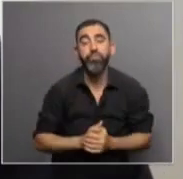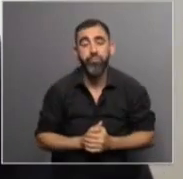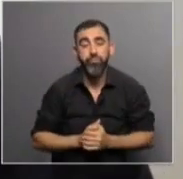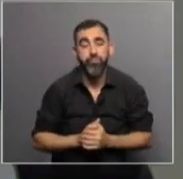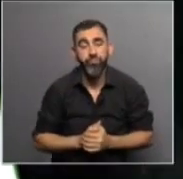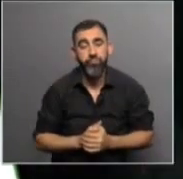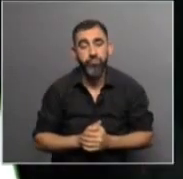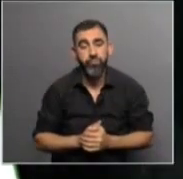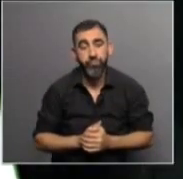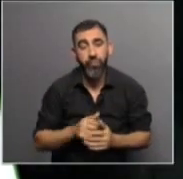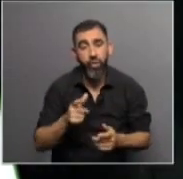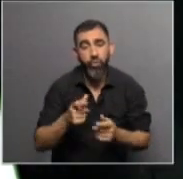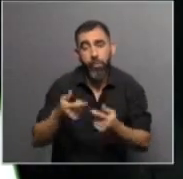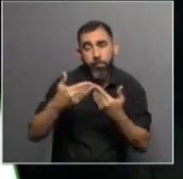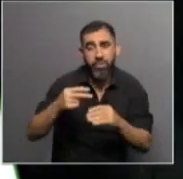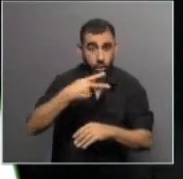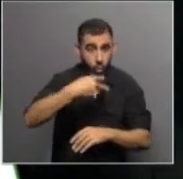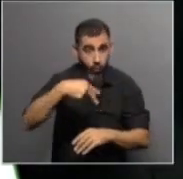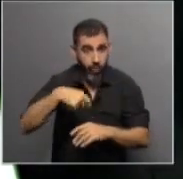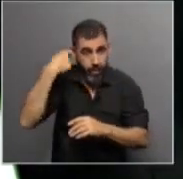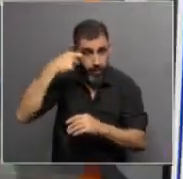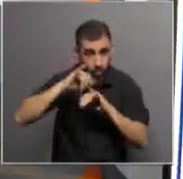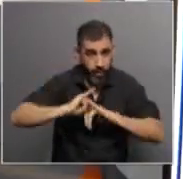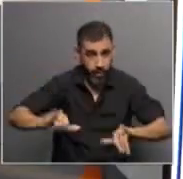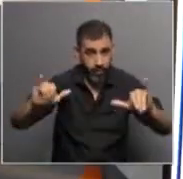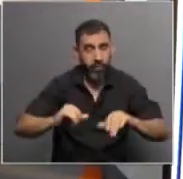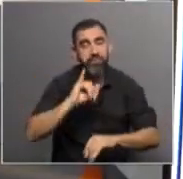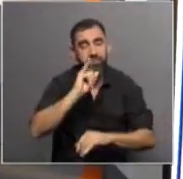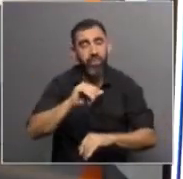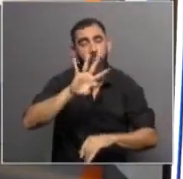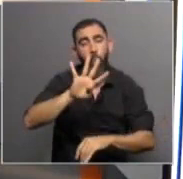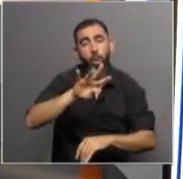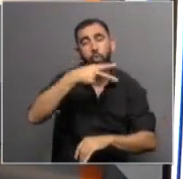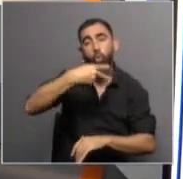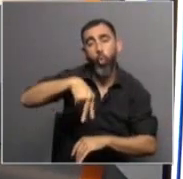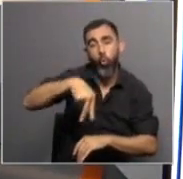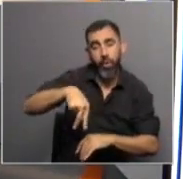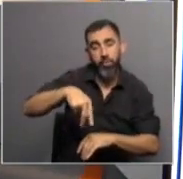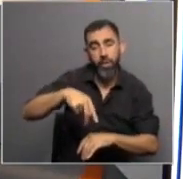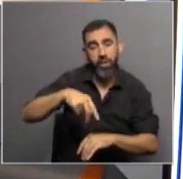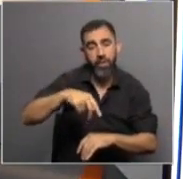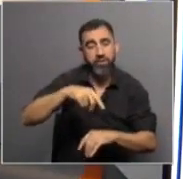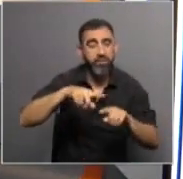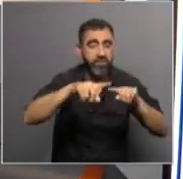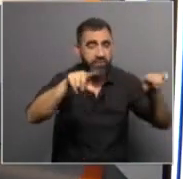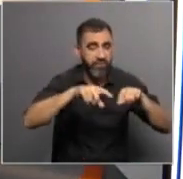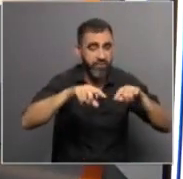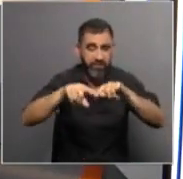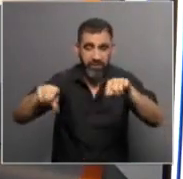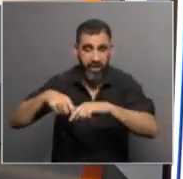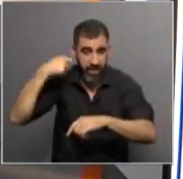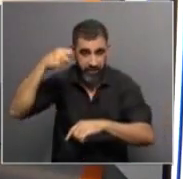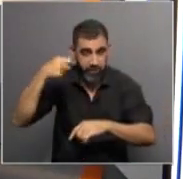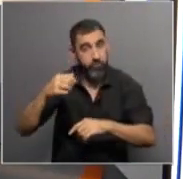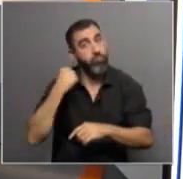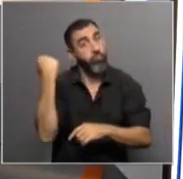esto va a circuito comercial ahora en noviembre, ¿no? Sí, el 4 de noviembre estrena en varias salas. Es una parada